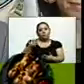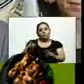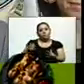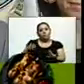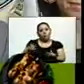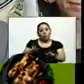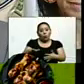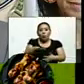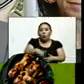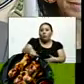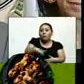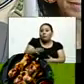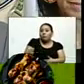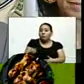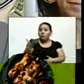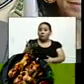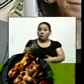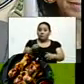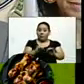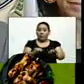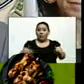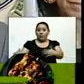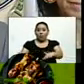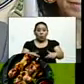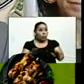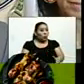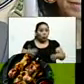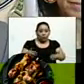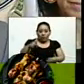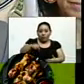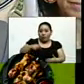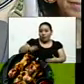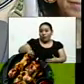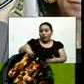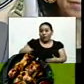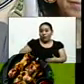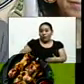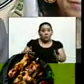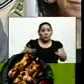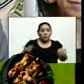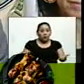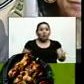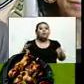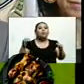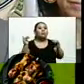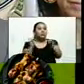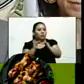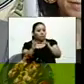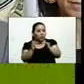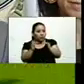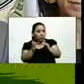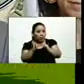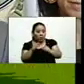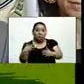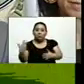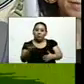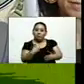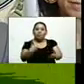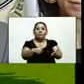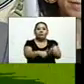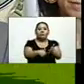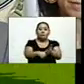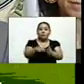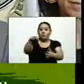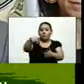yo de que sea un parque novedoso porque Sollapango no tiene parque municipal y por lo tanto también va a ser nuestro parque